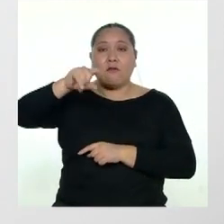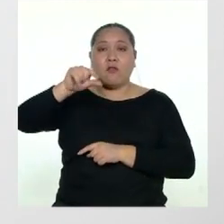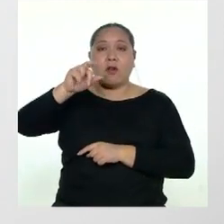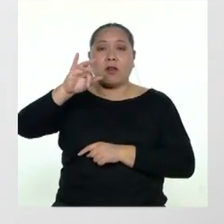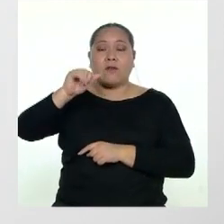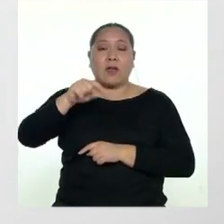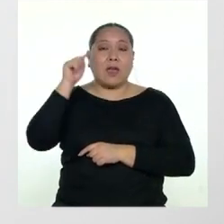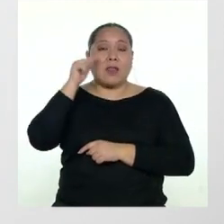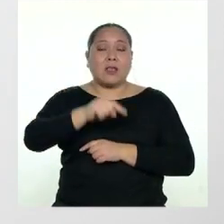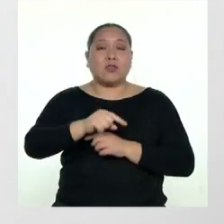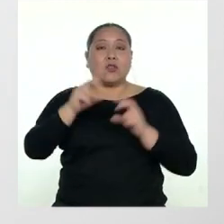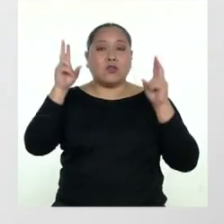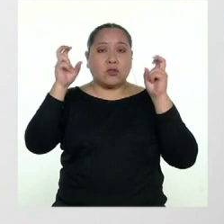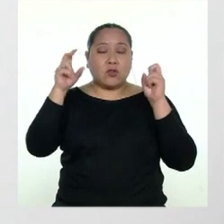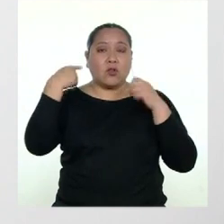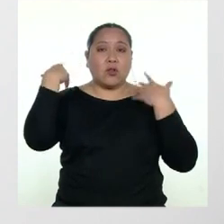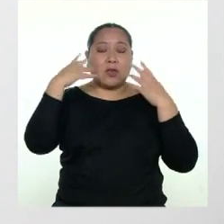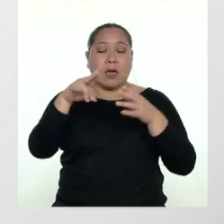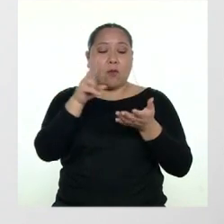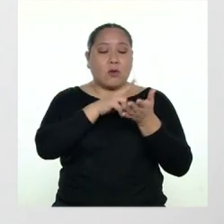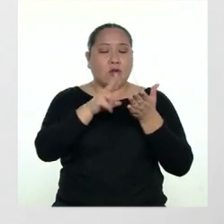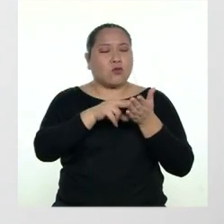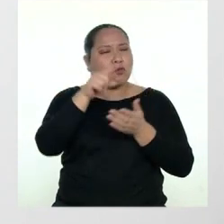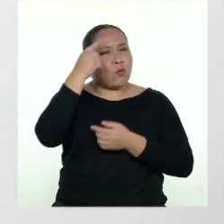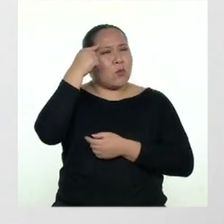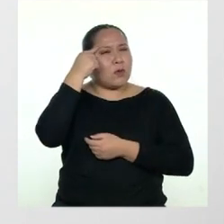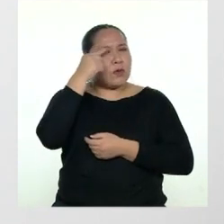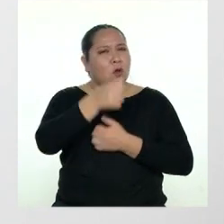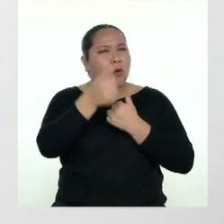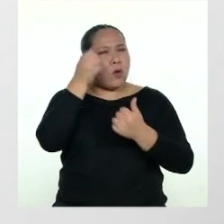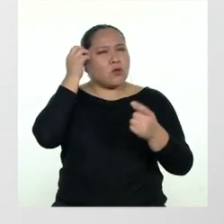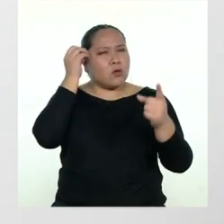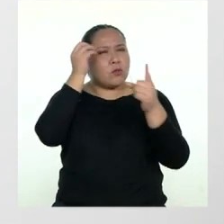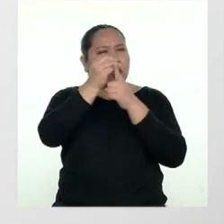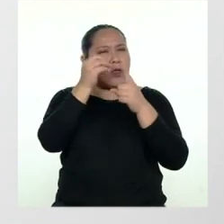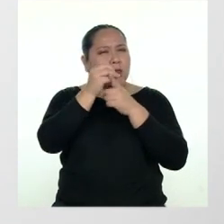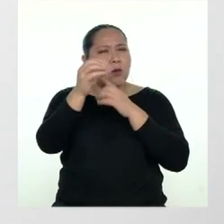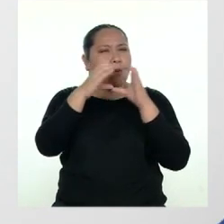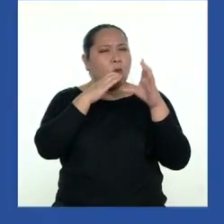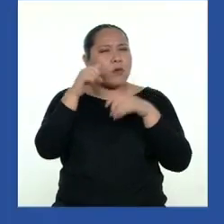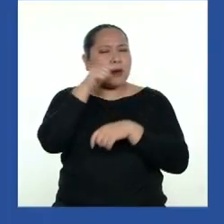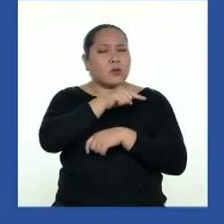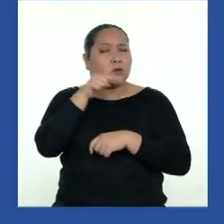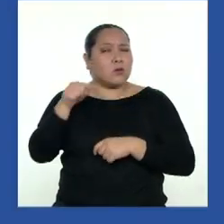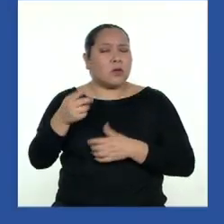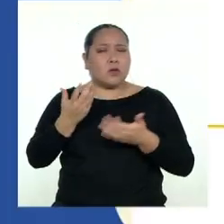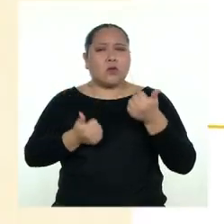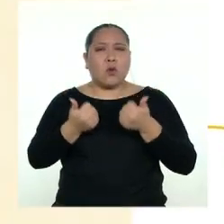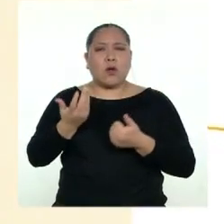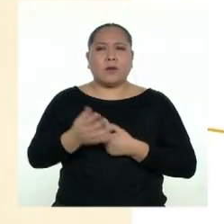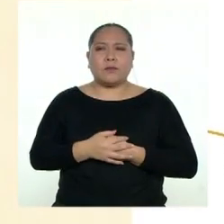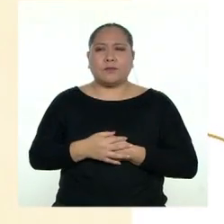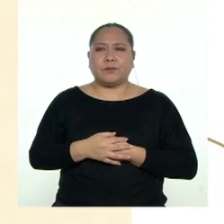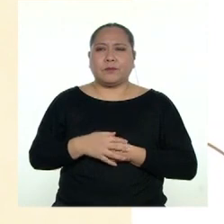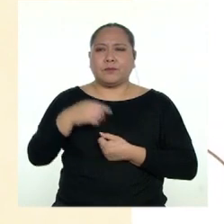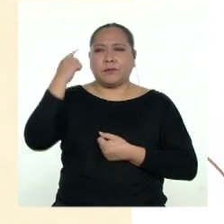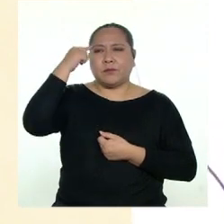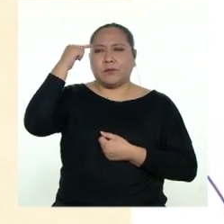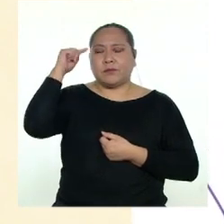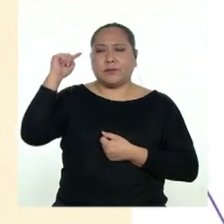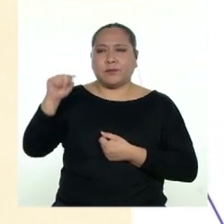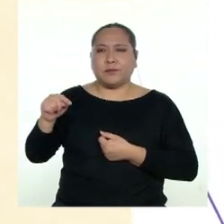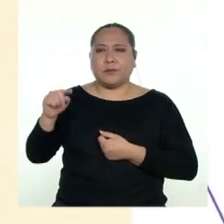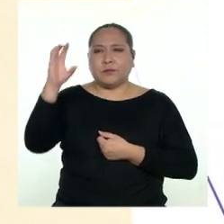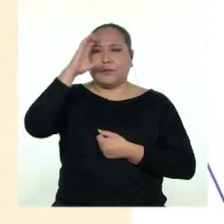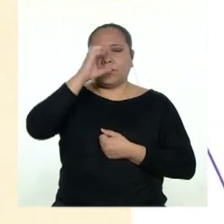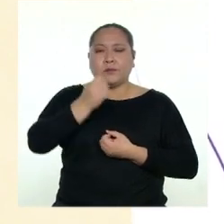partir de los títulos que hemos leído, ¿cuál crees que es el propósito comunicativo de estos? Creo que esta